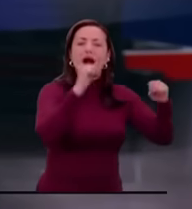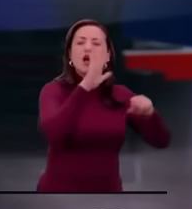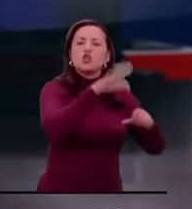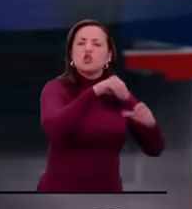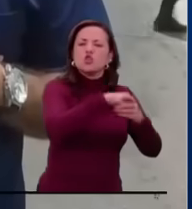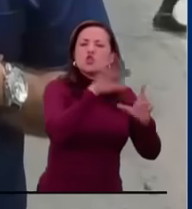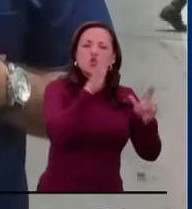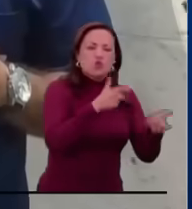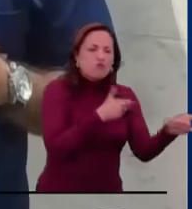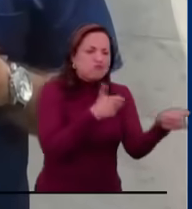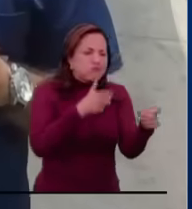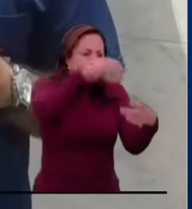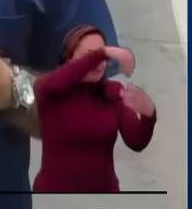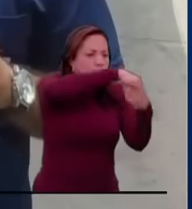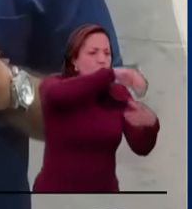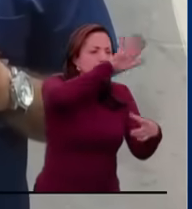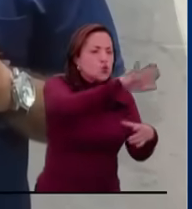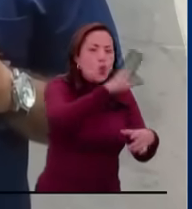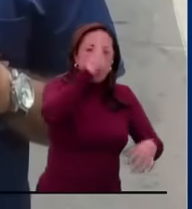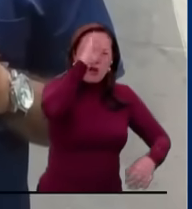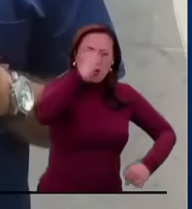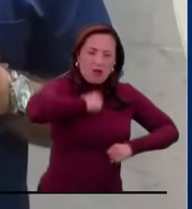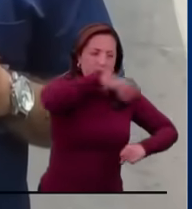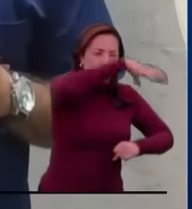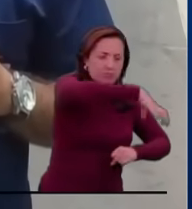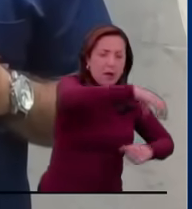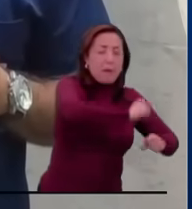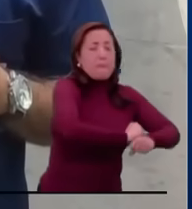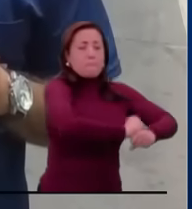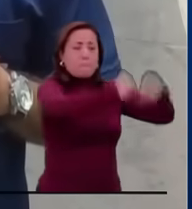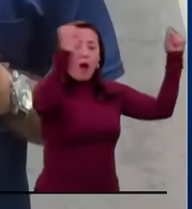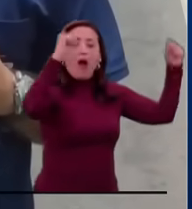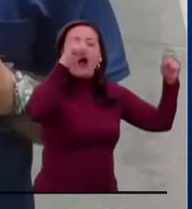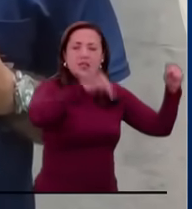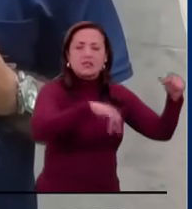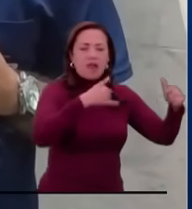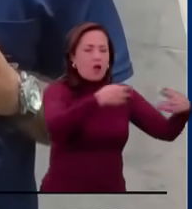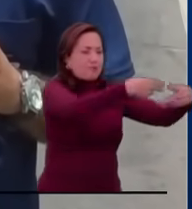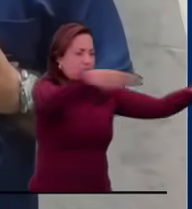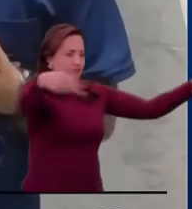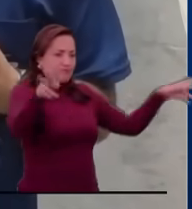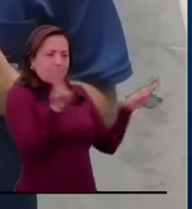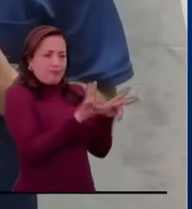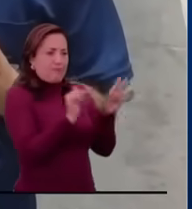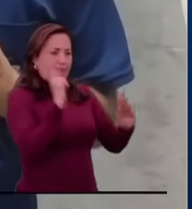Batallón la zona fue evacuada y acordonada joner Alvarado los